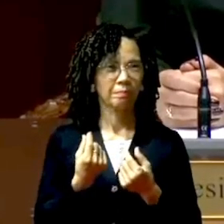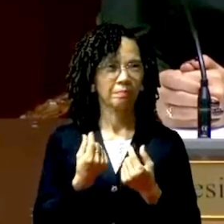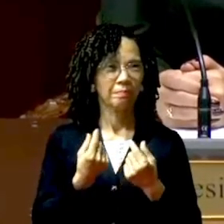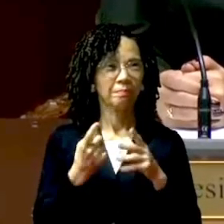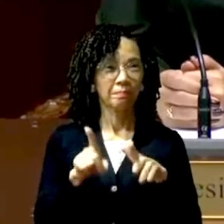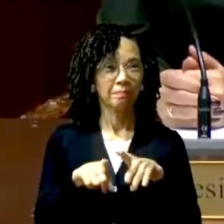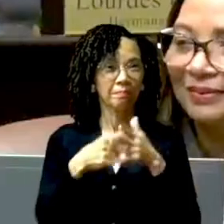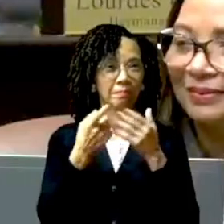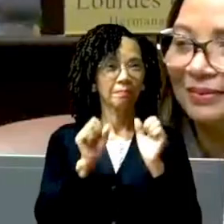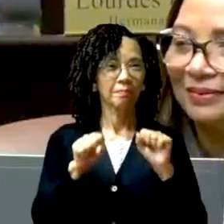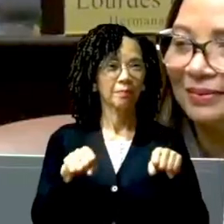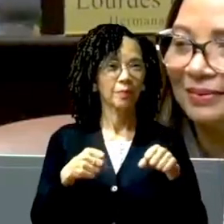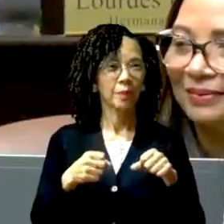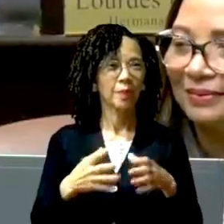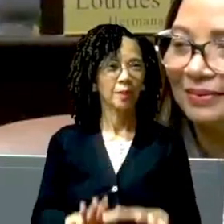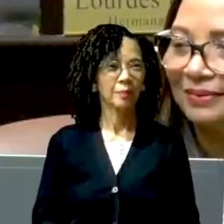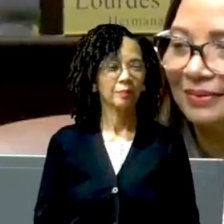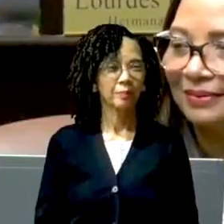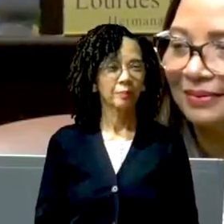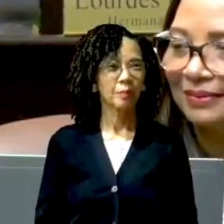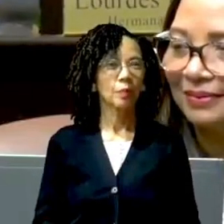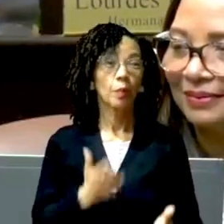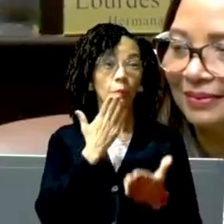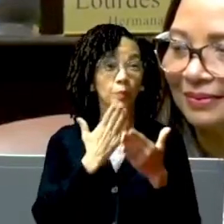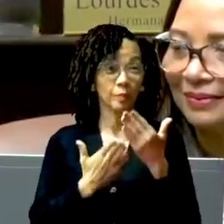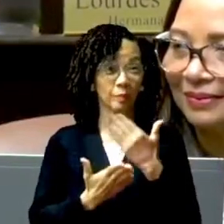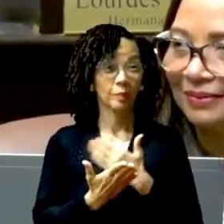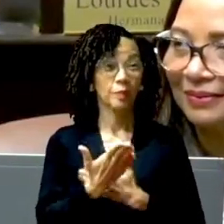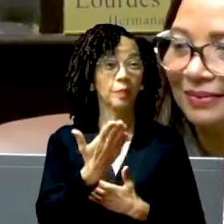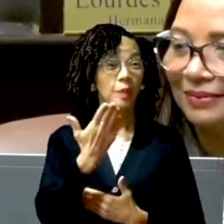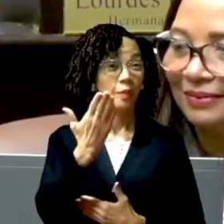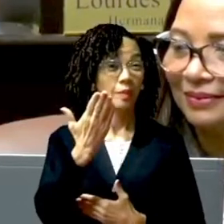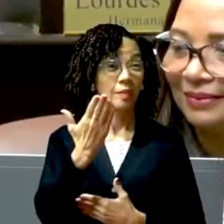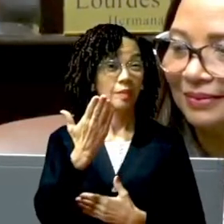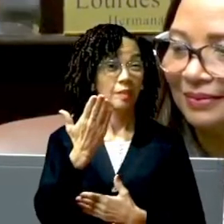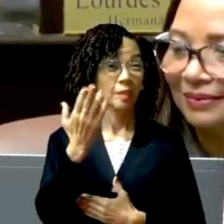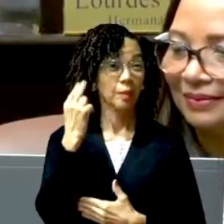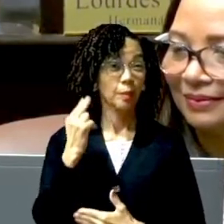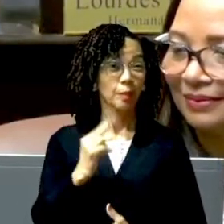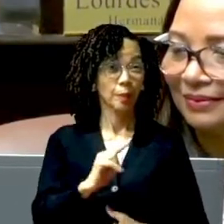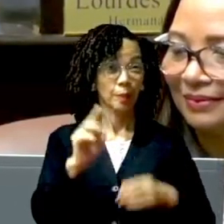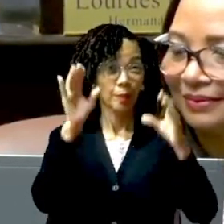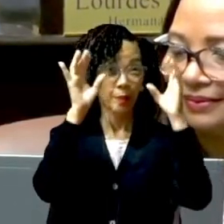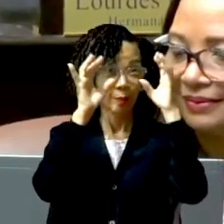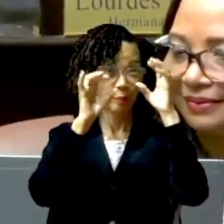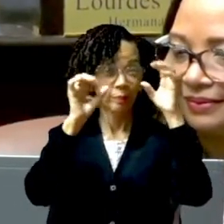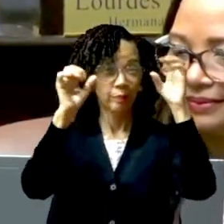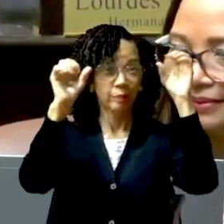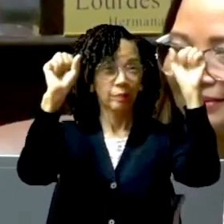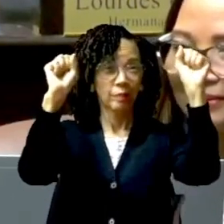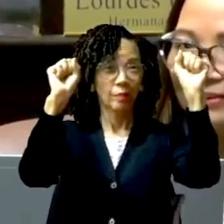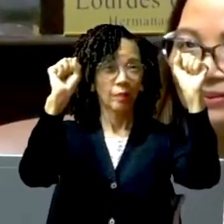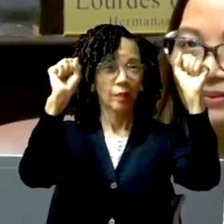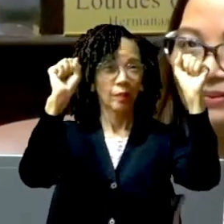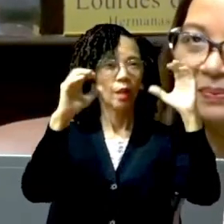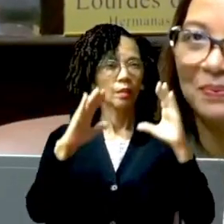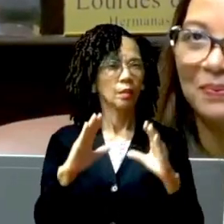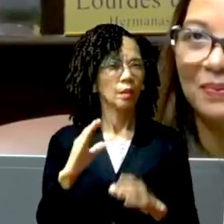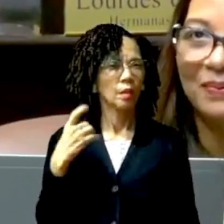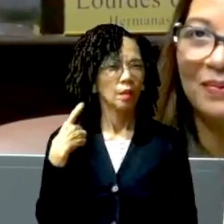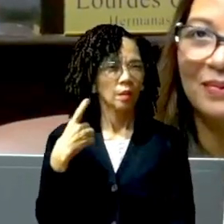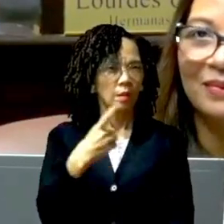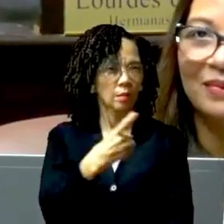Sí, muy buenos días, honorable presidente, buenos días, bufé directivo,